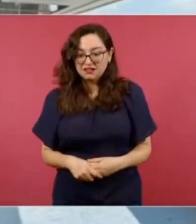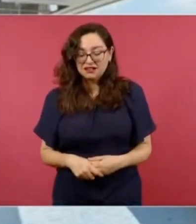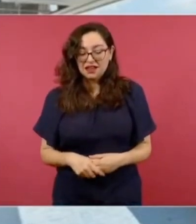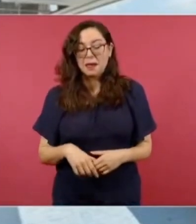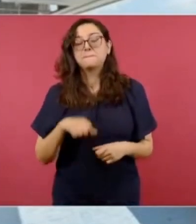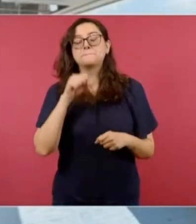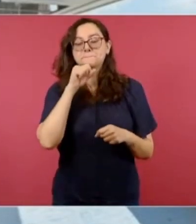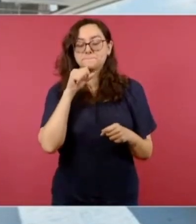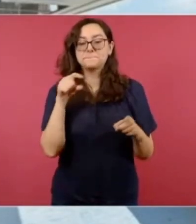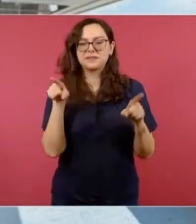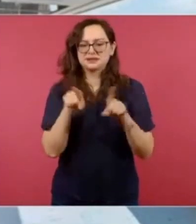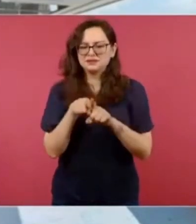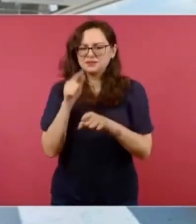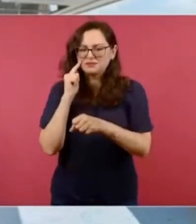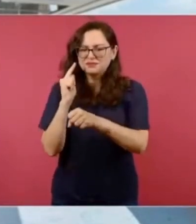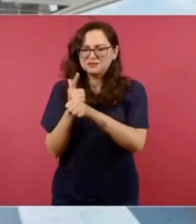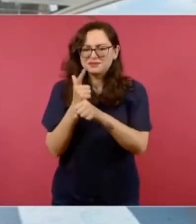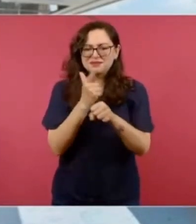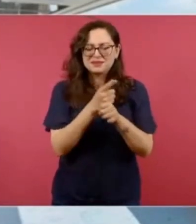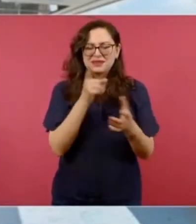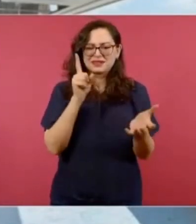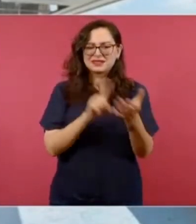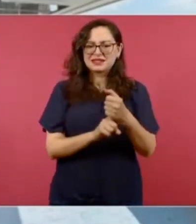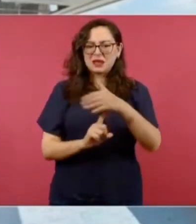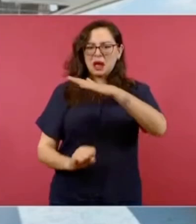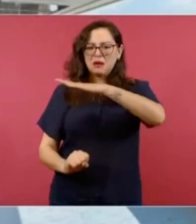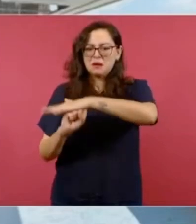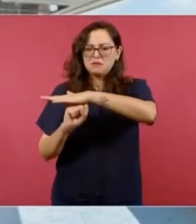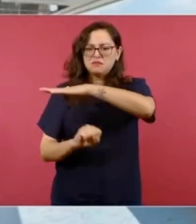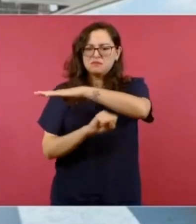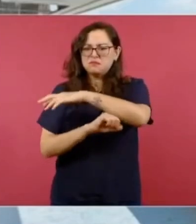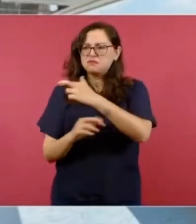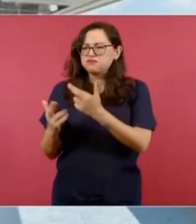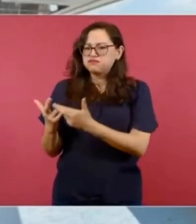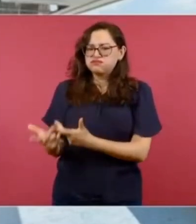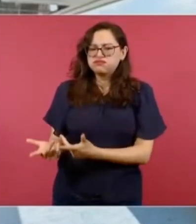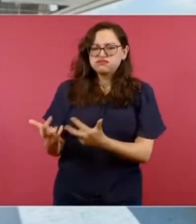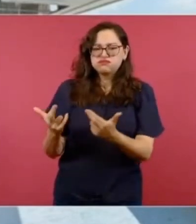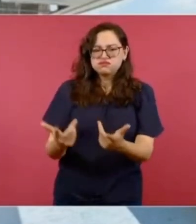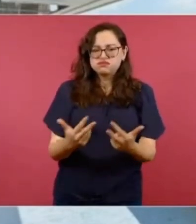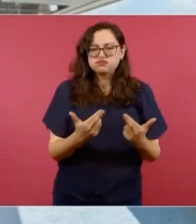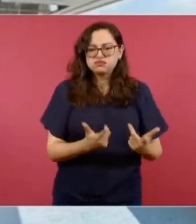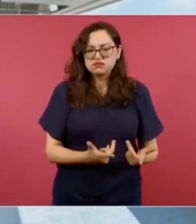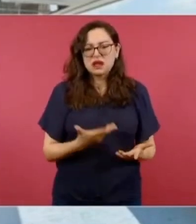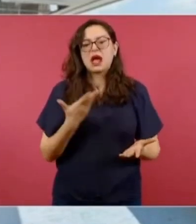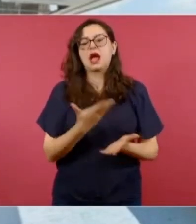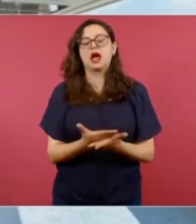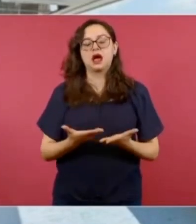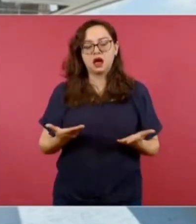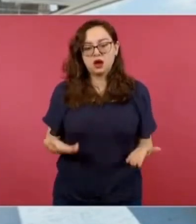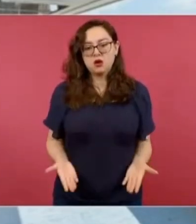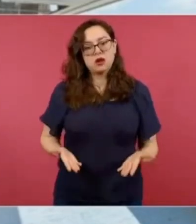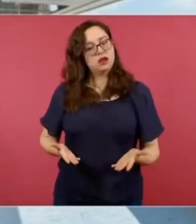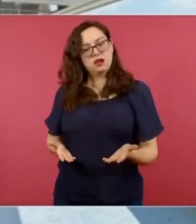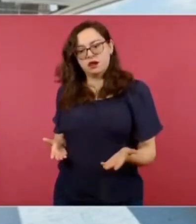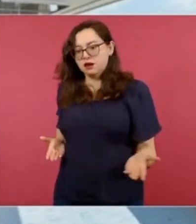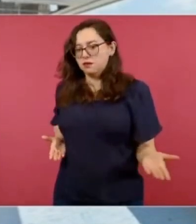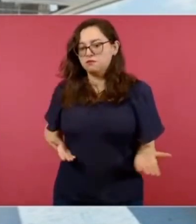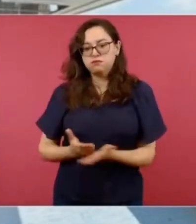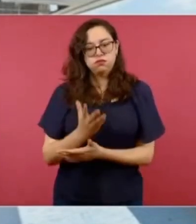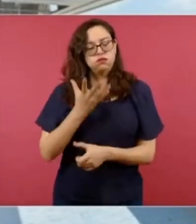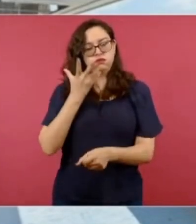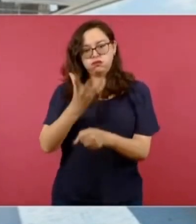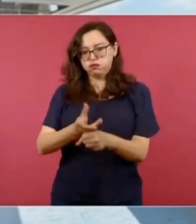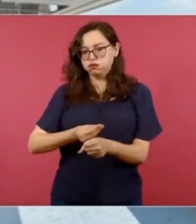la identificación de fallas estructurales, que fue la parte donde se entró ahora, después de 8